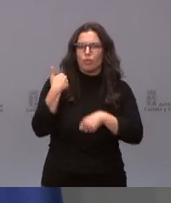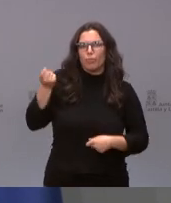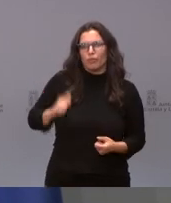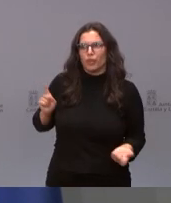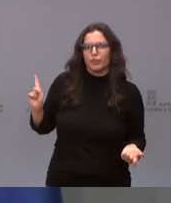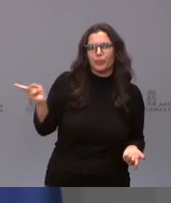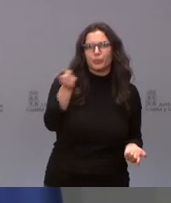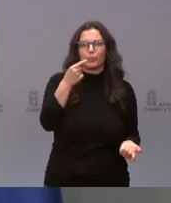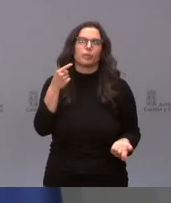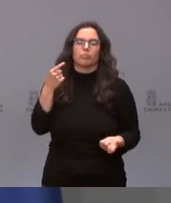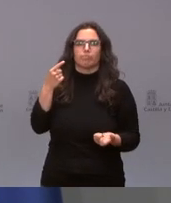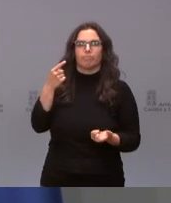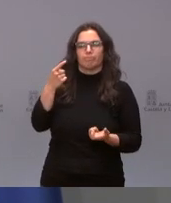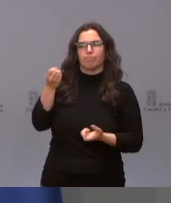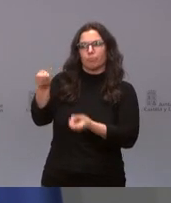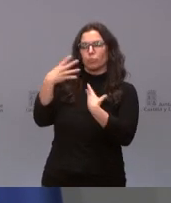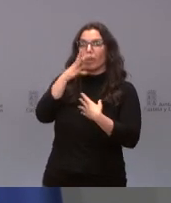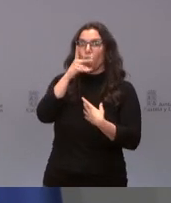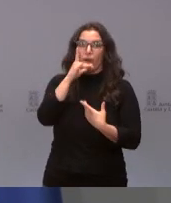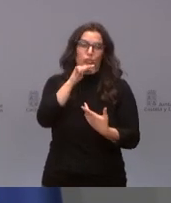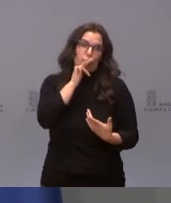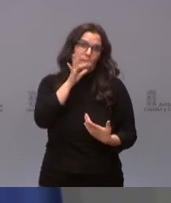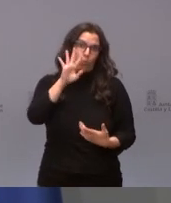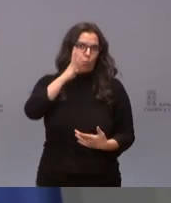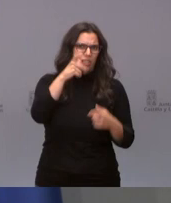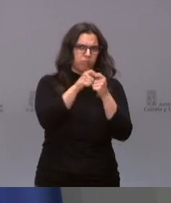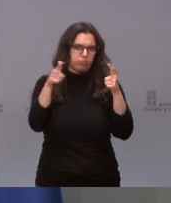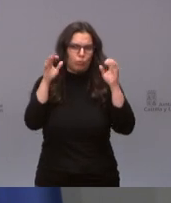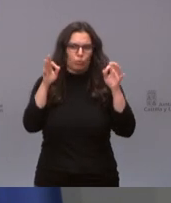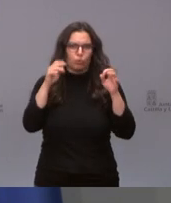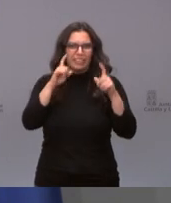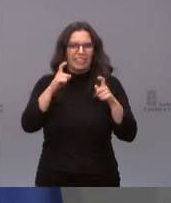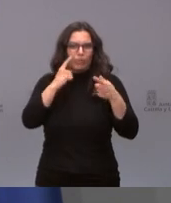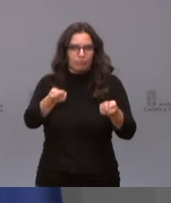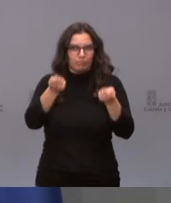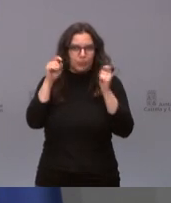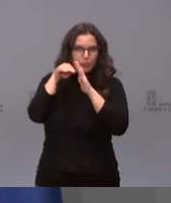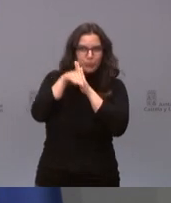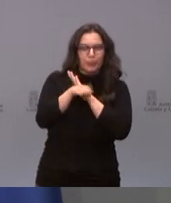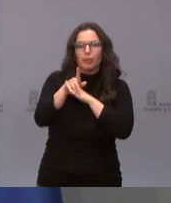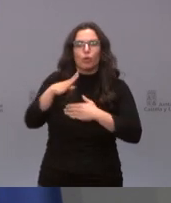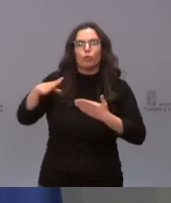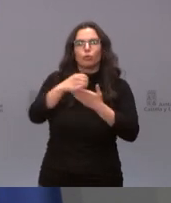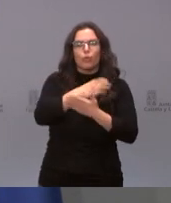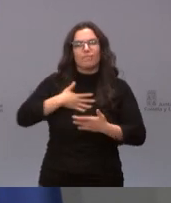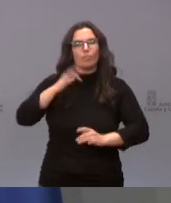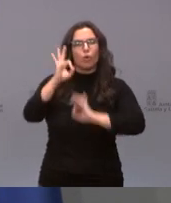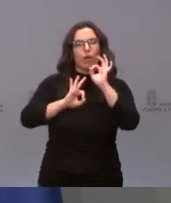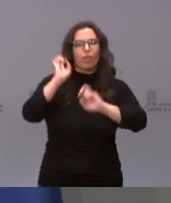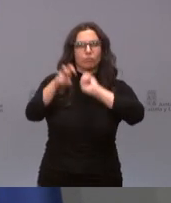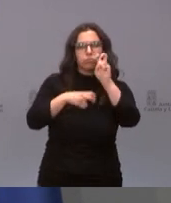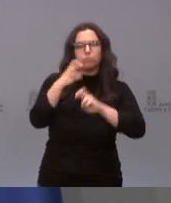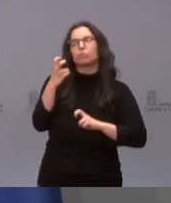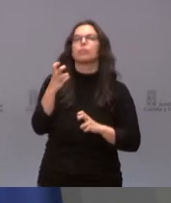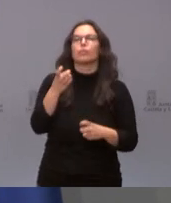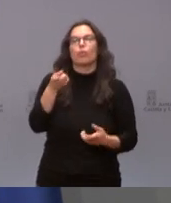no es el momento porque estamos todavía en la corta ola pero estamos todos dispuestos a volver a reorganizar a volver a